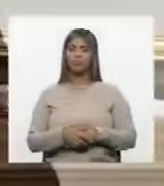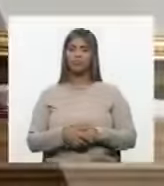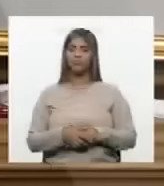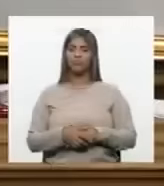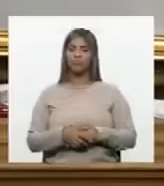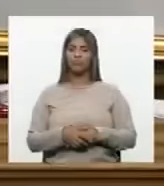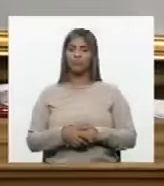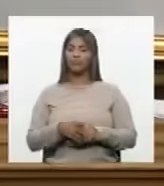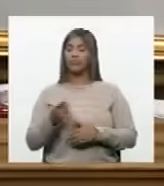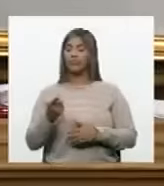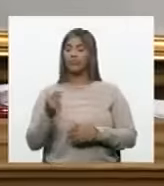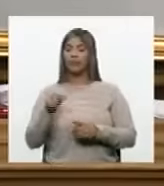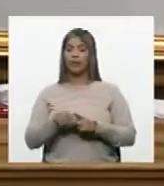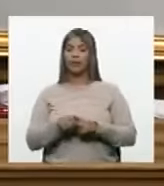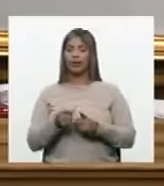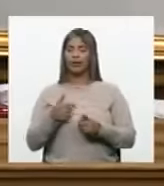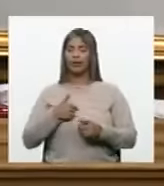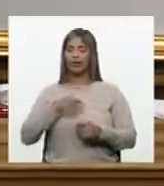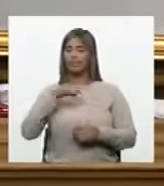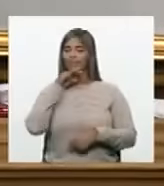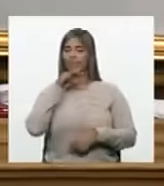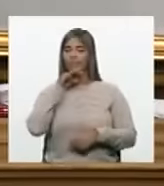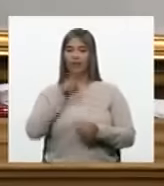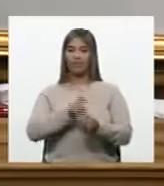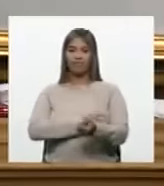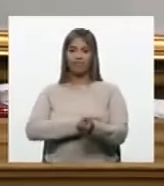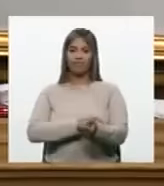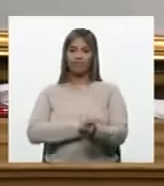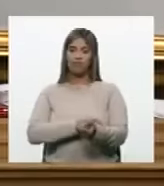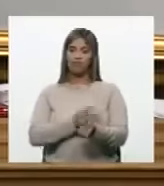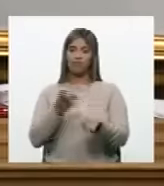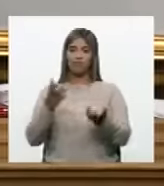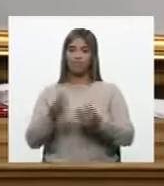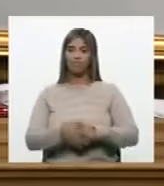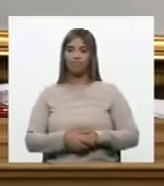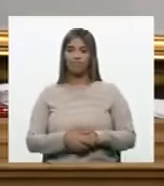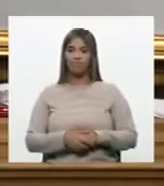queda más remedio que se expresa de la indignación, de la ira,